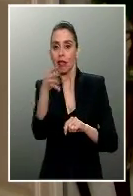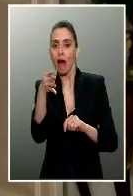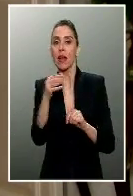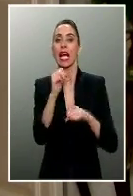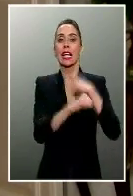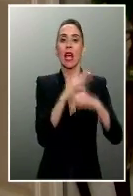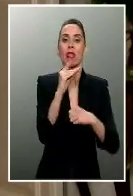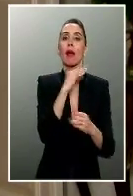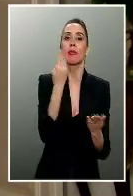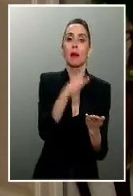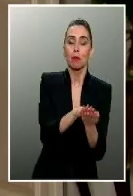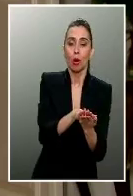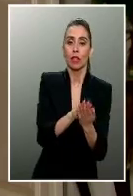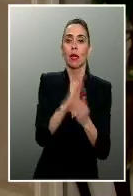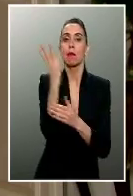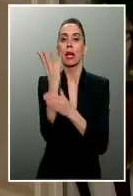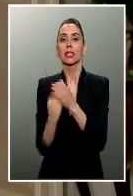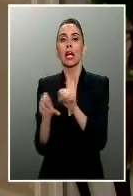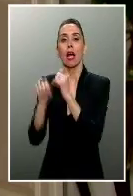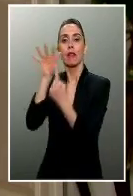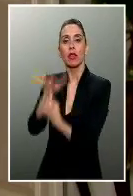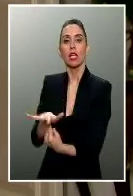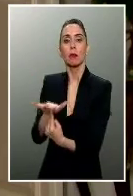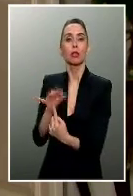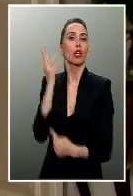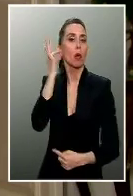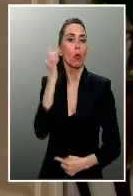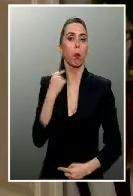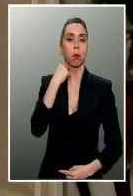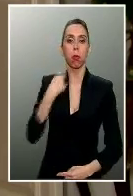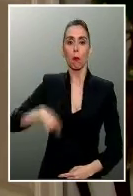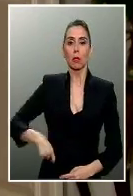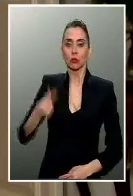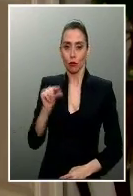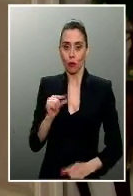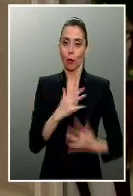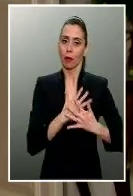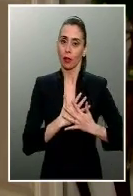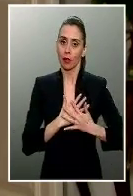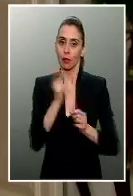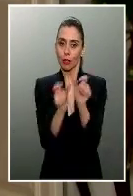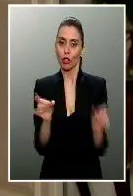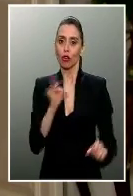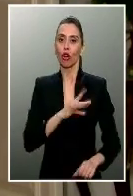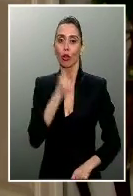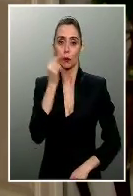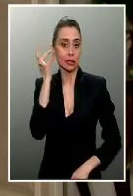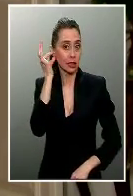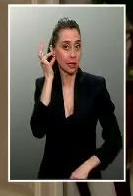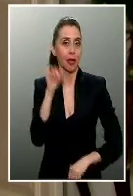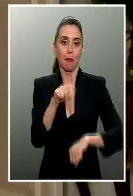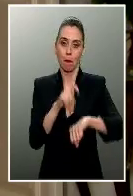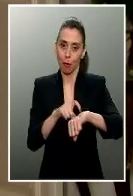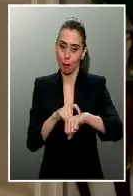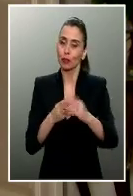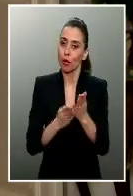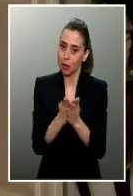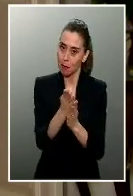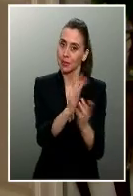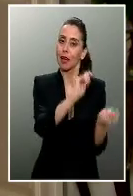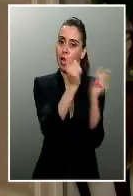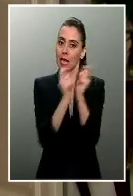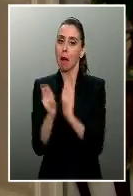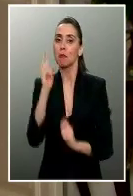discriminaciones que afectan a las pensiones de las mujeres queridos chilenos y chilenas ha llegado la hora de emprender estos